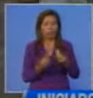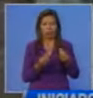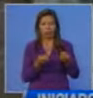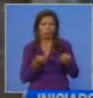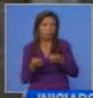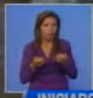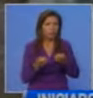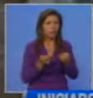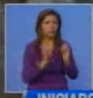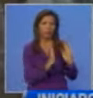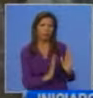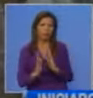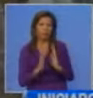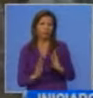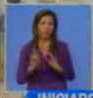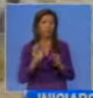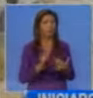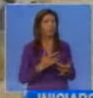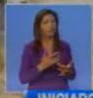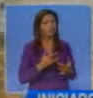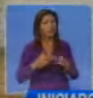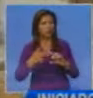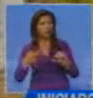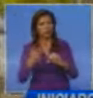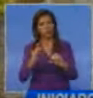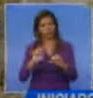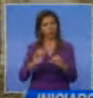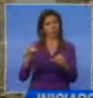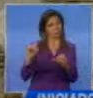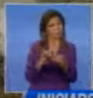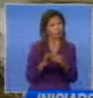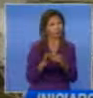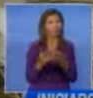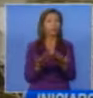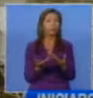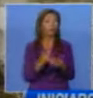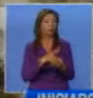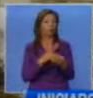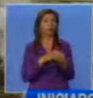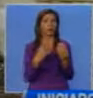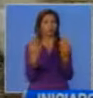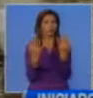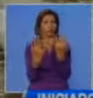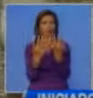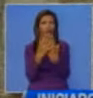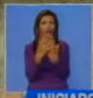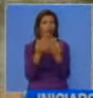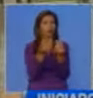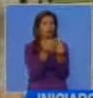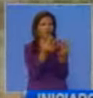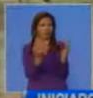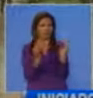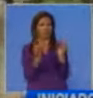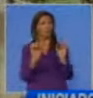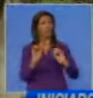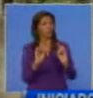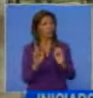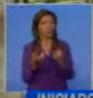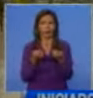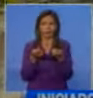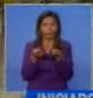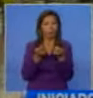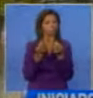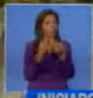vean afectados terminen retirándose. De ahí, universidad sin rejas, para que todos entiendan que las facultades no son feudo de nadie.